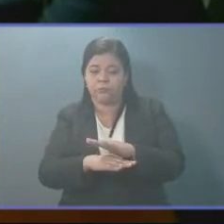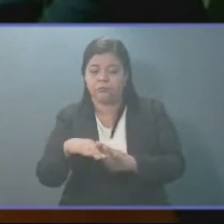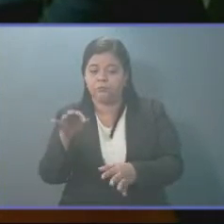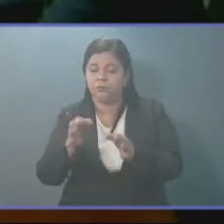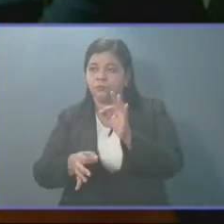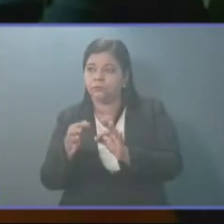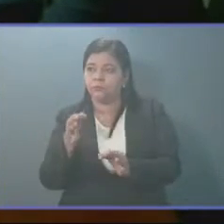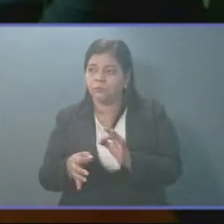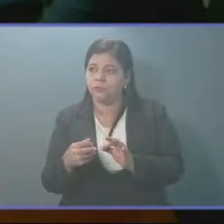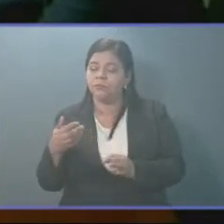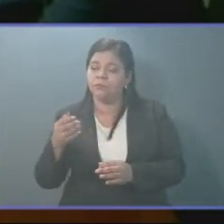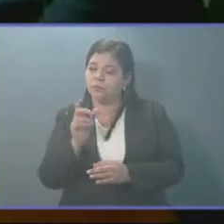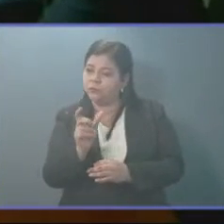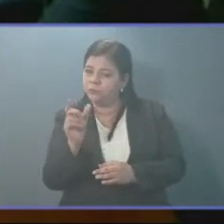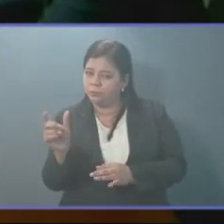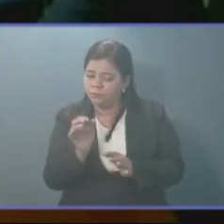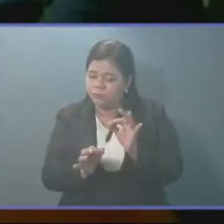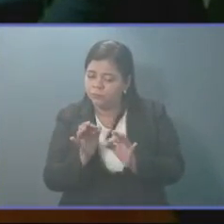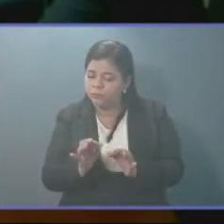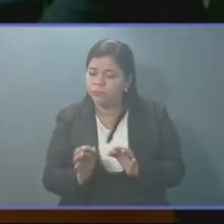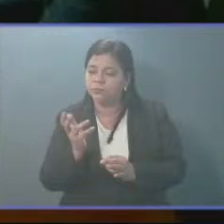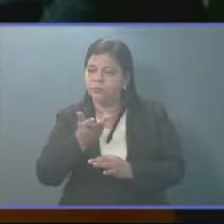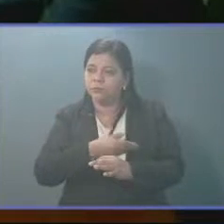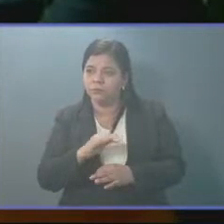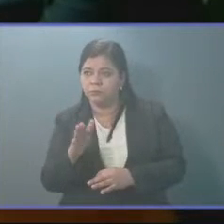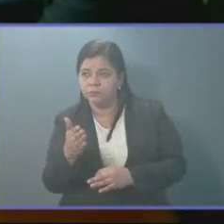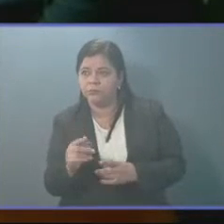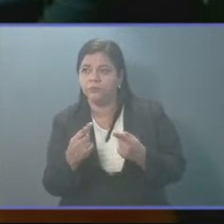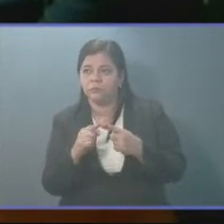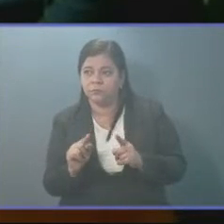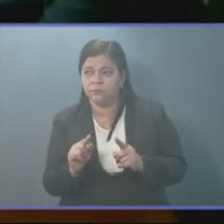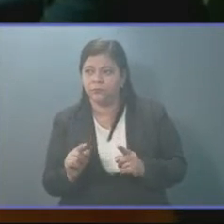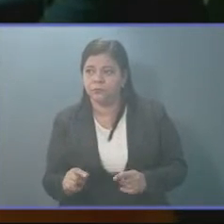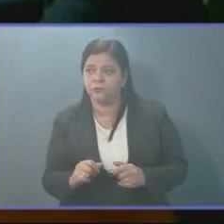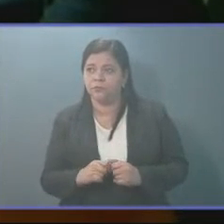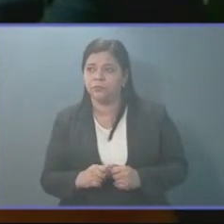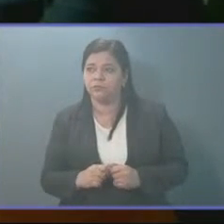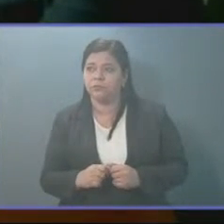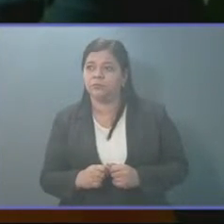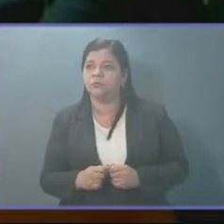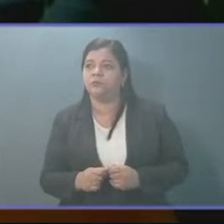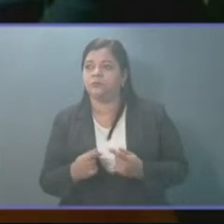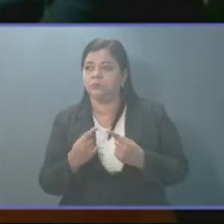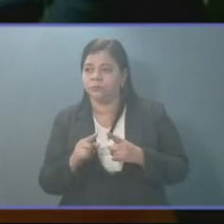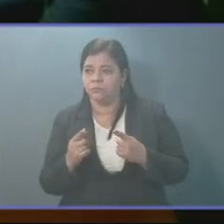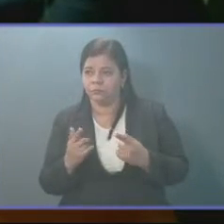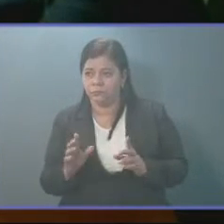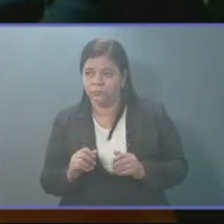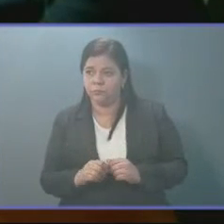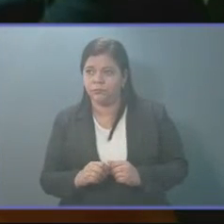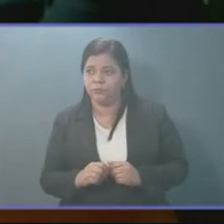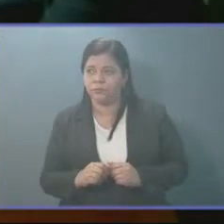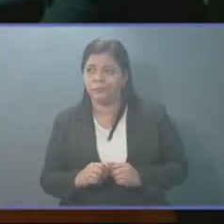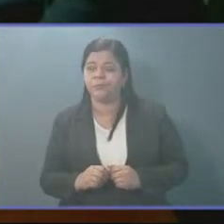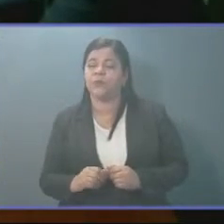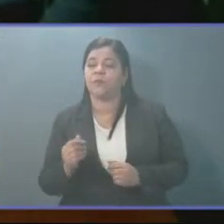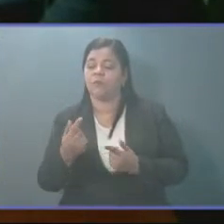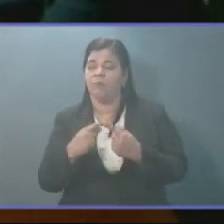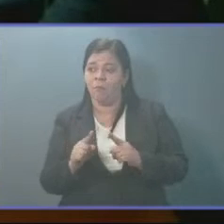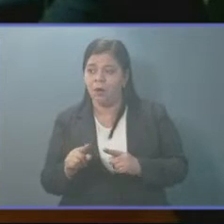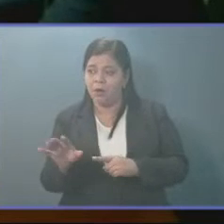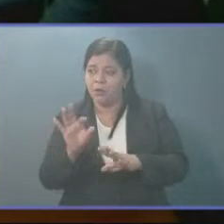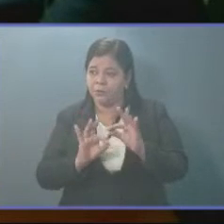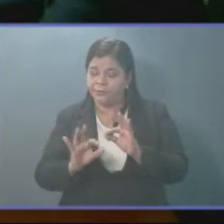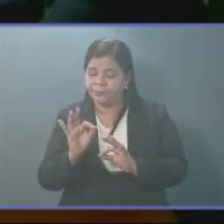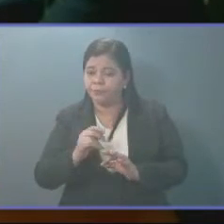se utilizan, ¿verdad? Las cuales son las excepciones de la oralidad. La excepción es